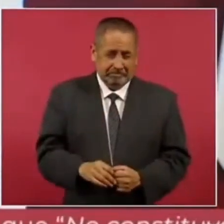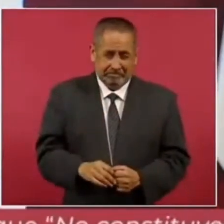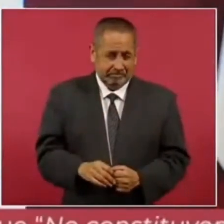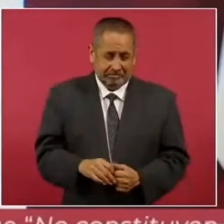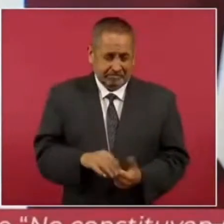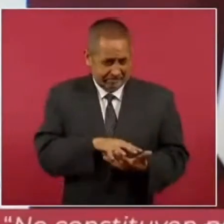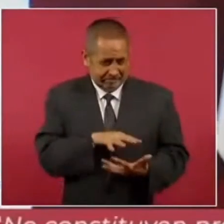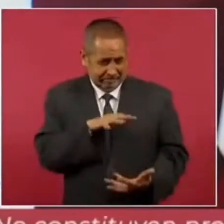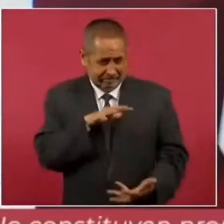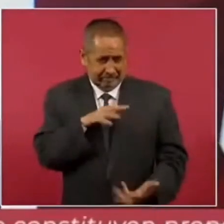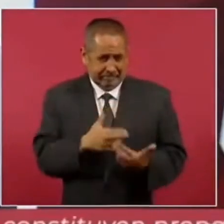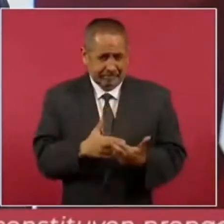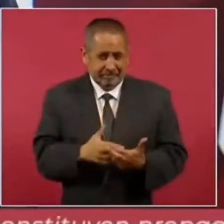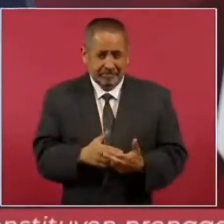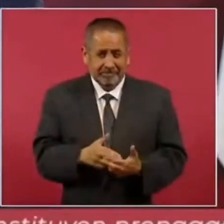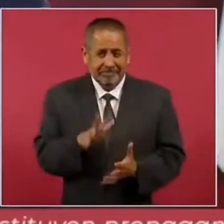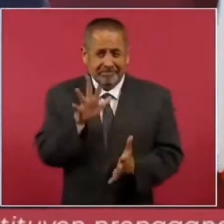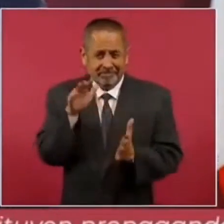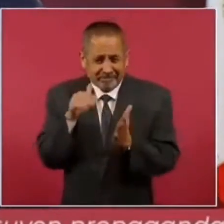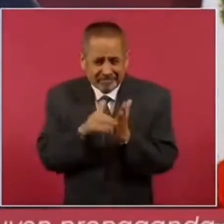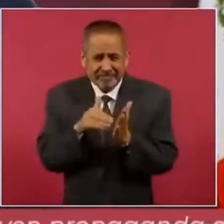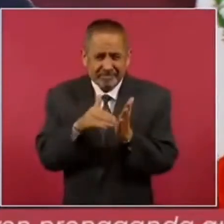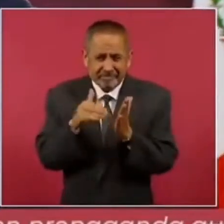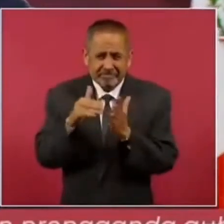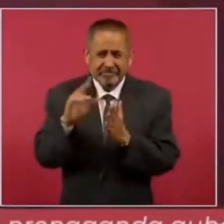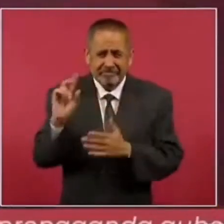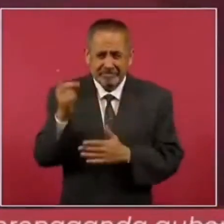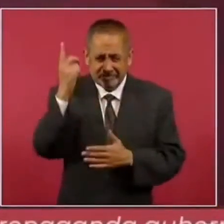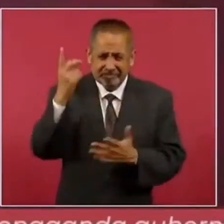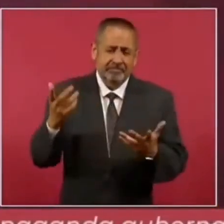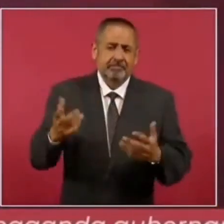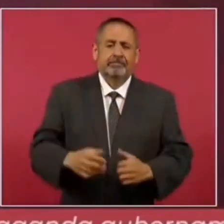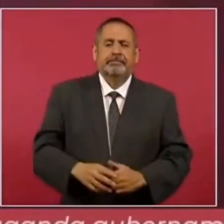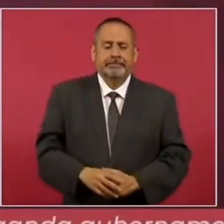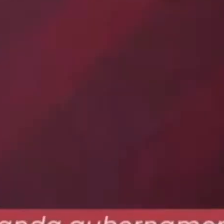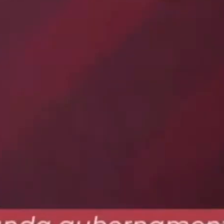poca cosa, 5,000 millones de dólares.